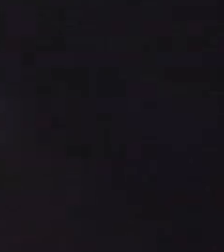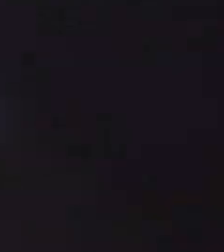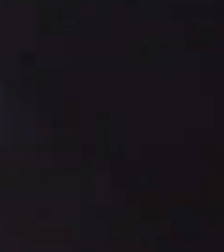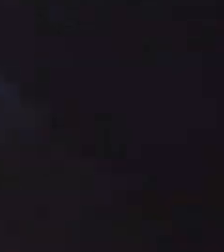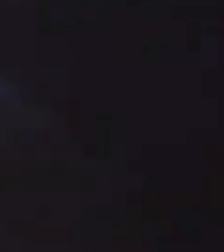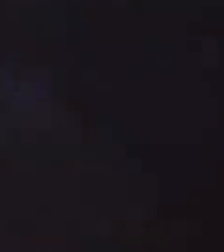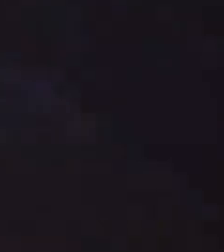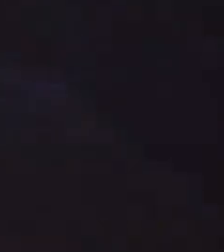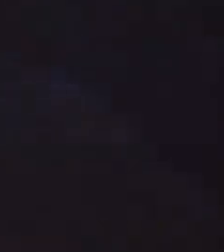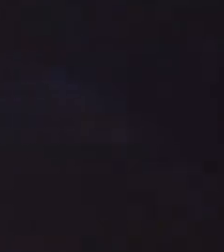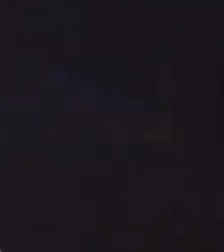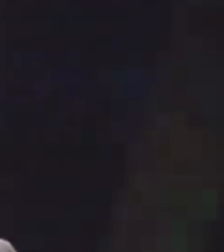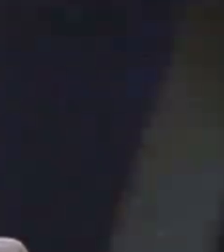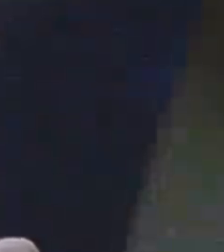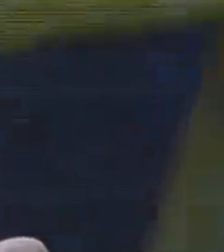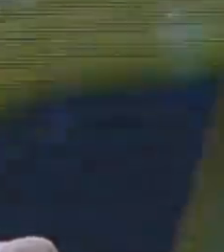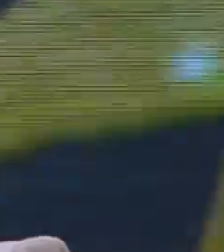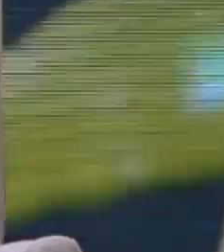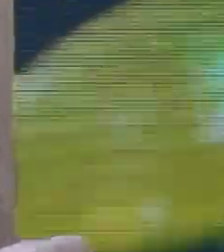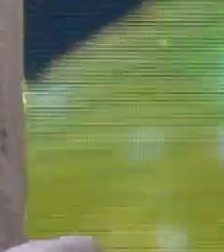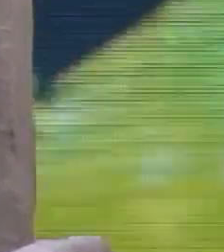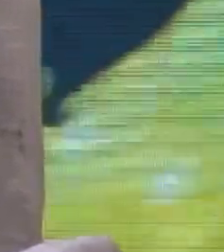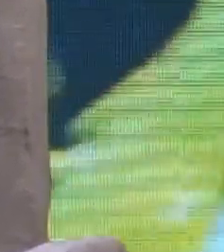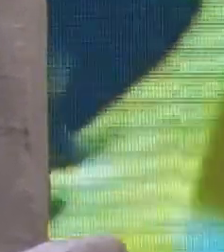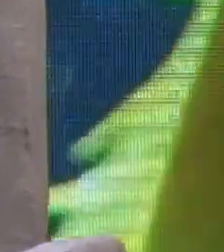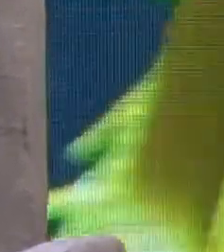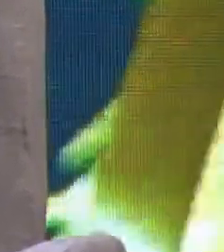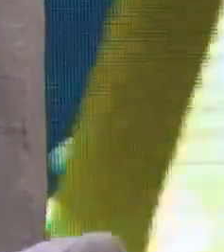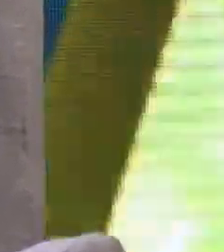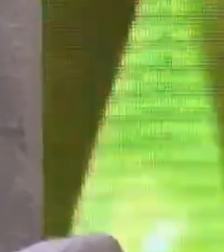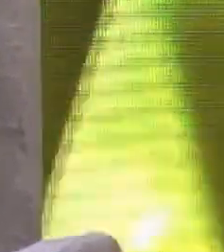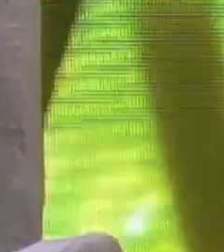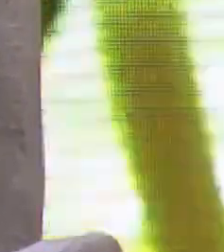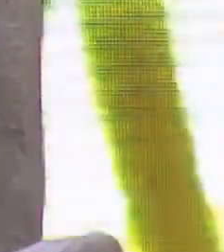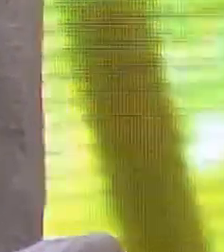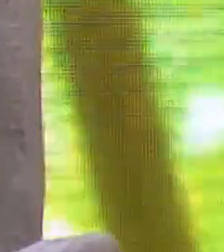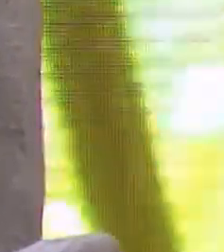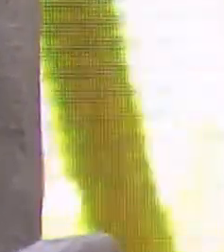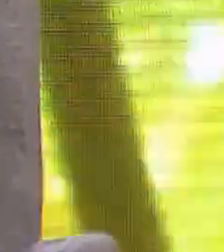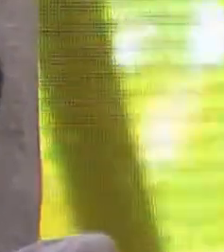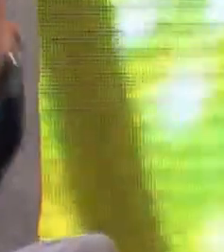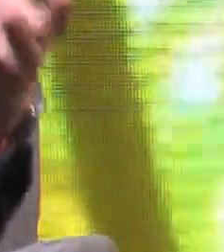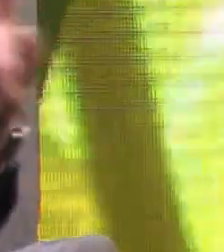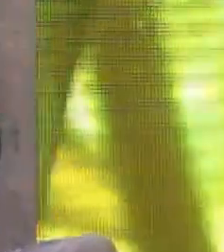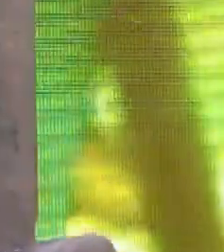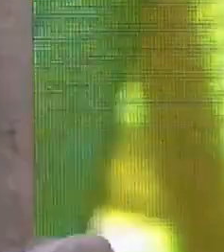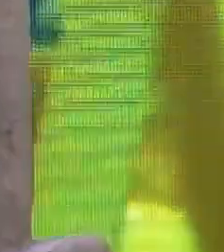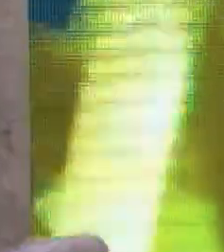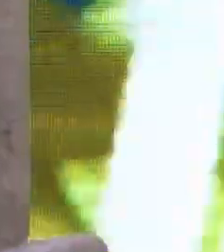una forma muy economicista el mar, ¿no? Y entonces cuando hablamos un montón de veces, por